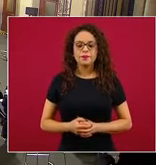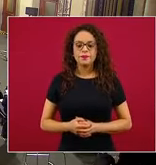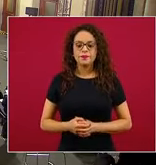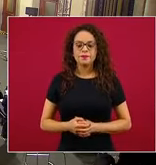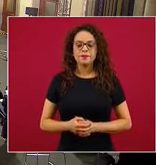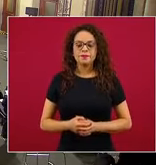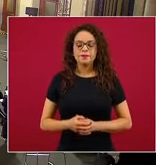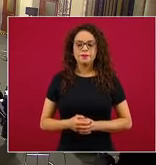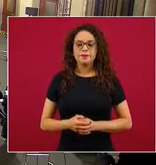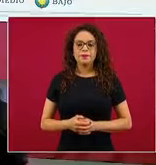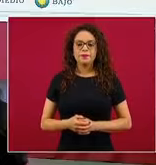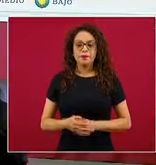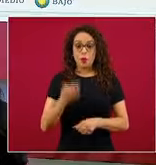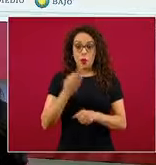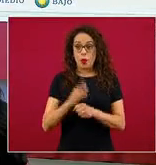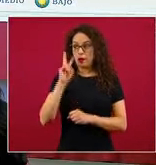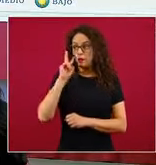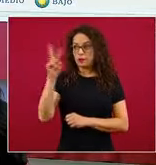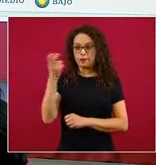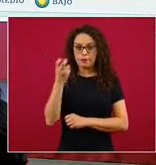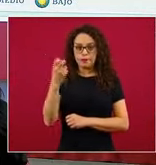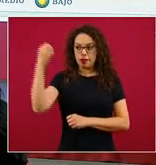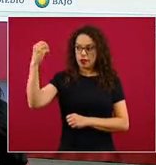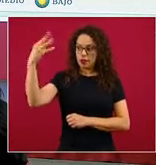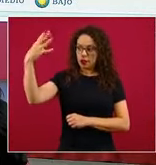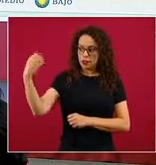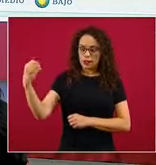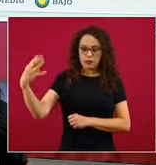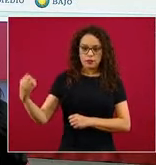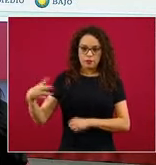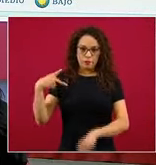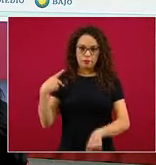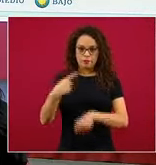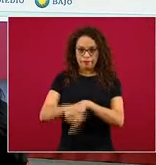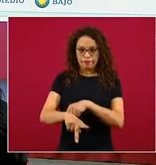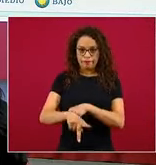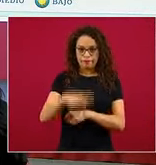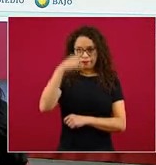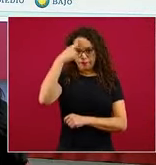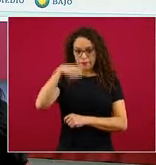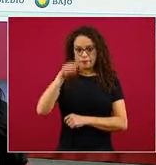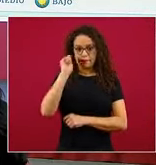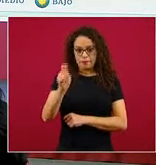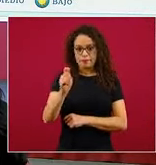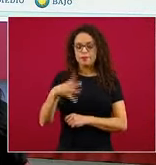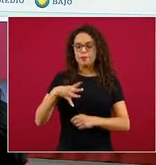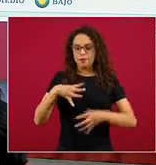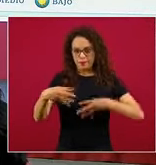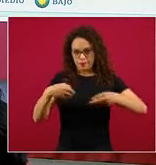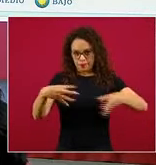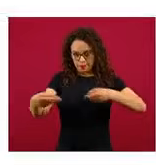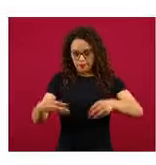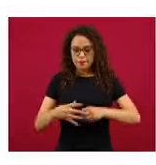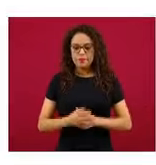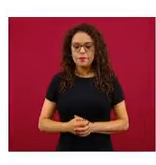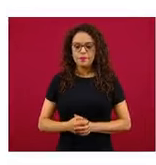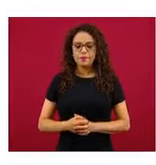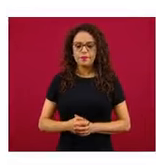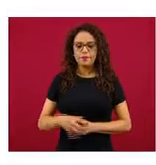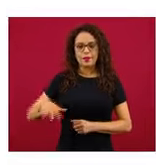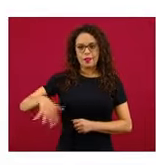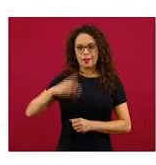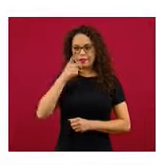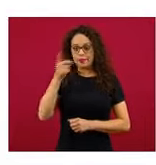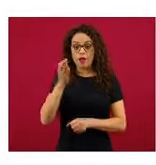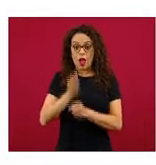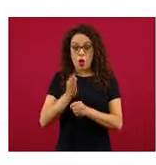favor. Nuestro semáforo de riesgo epidémico que estábamos comentando. Este es el semáforo